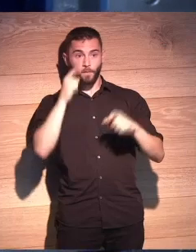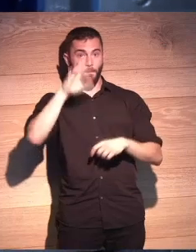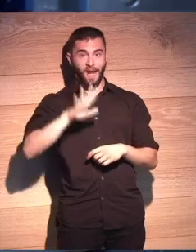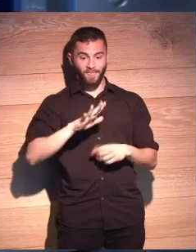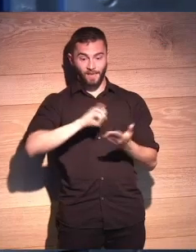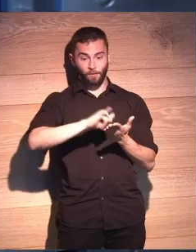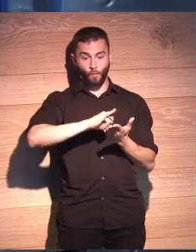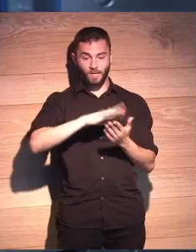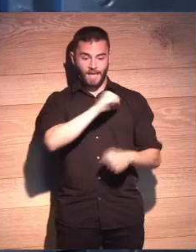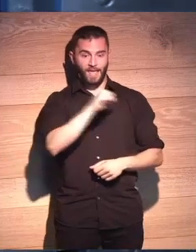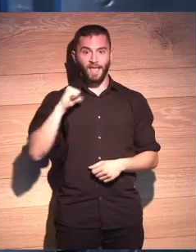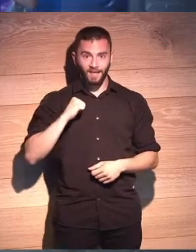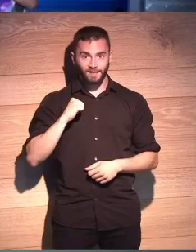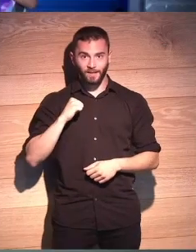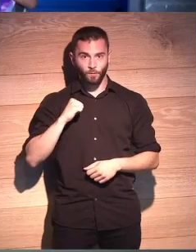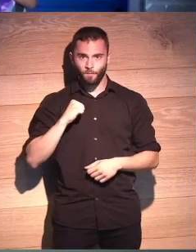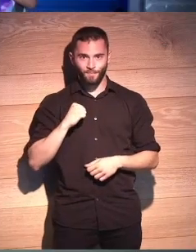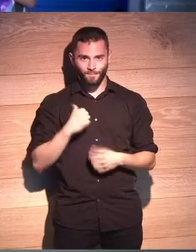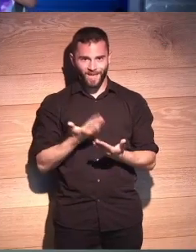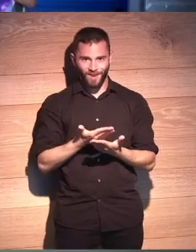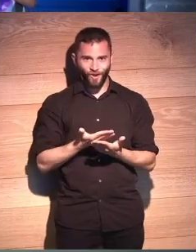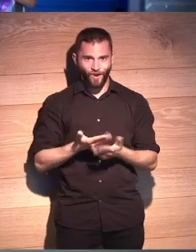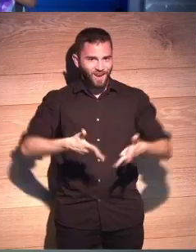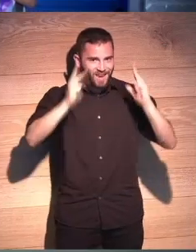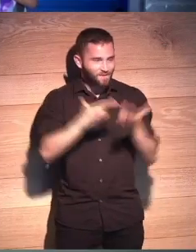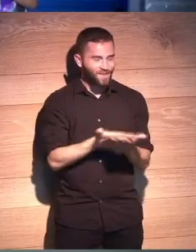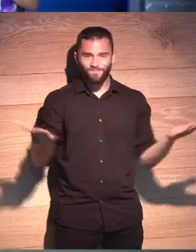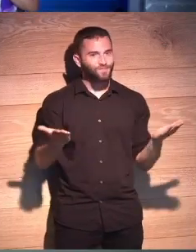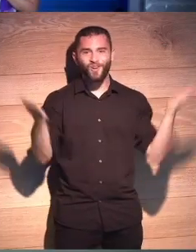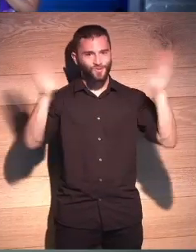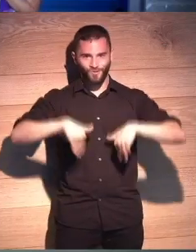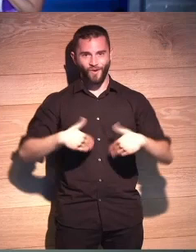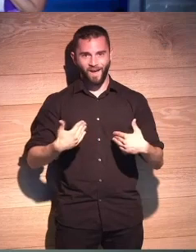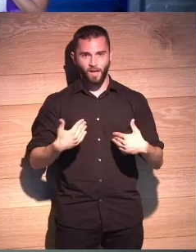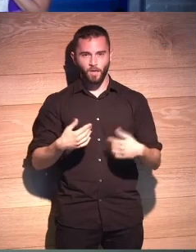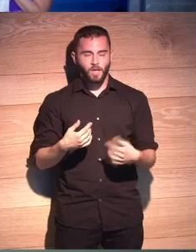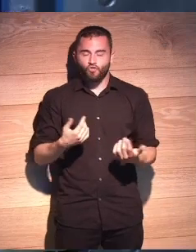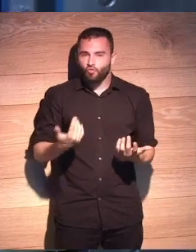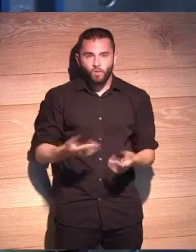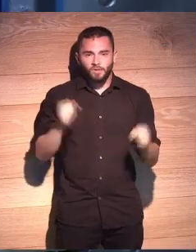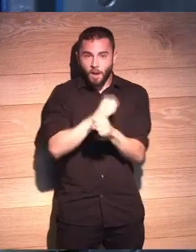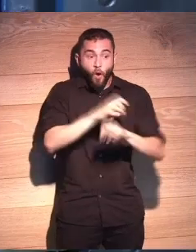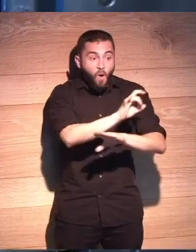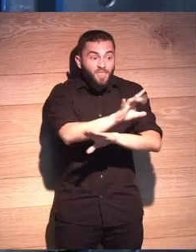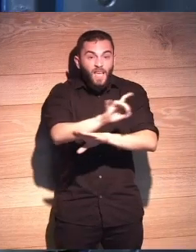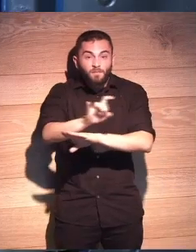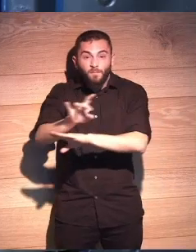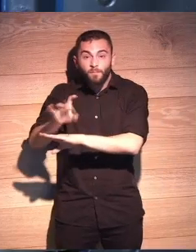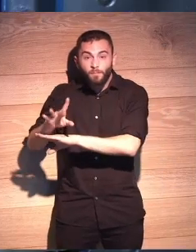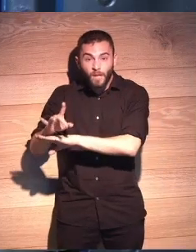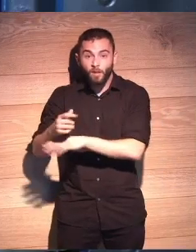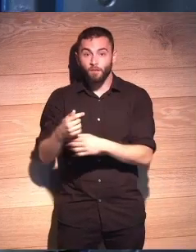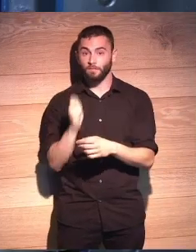WhatsApp, resulta que nadie se libra. Ha habido ya una cadena de despidos que han sido avalados por los tribunales